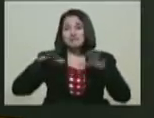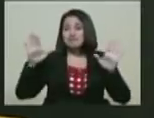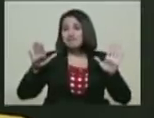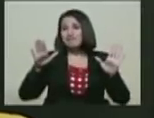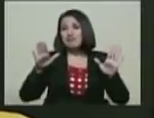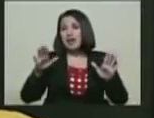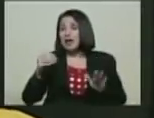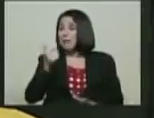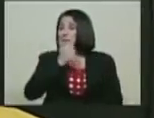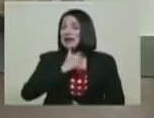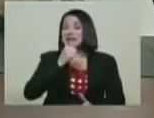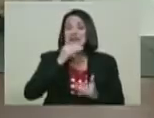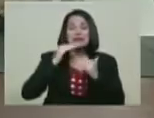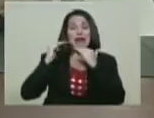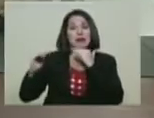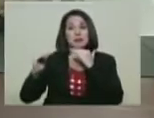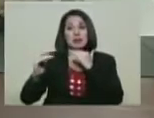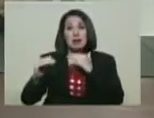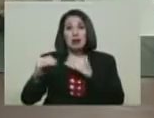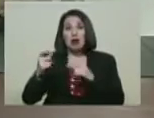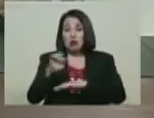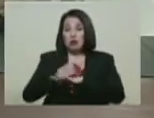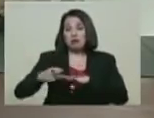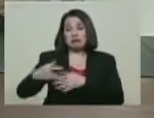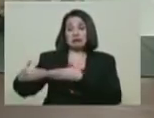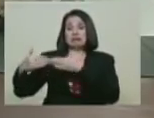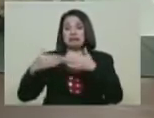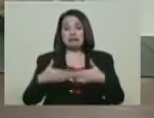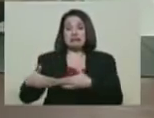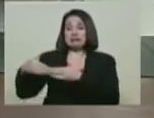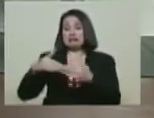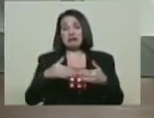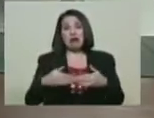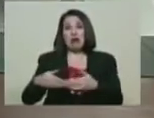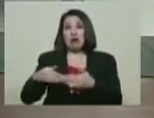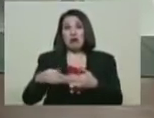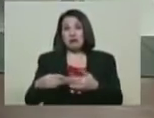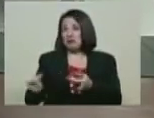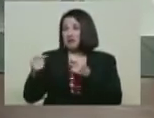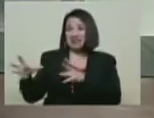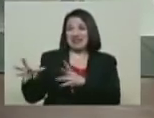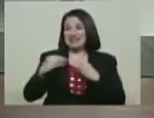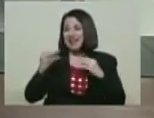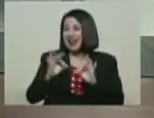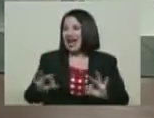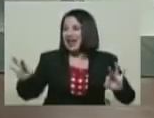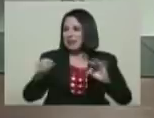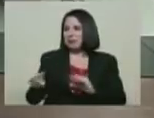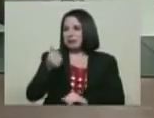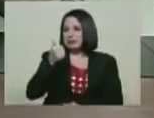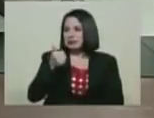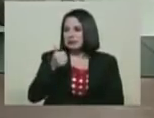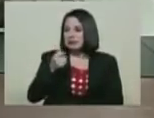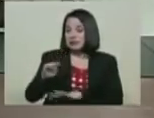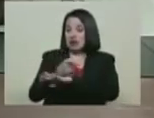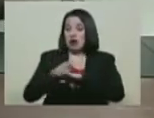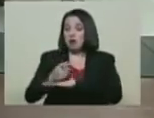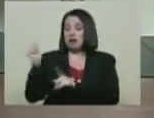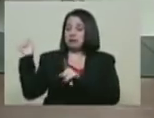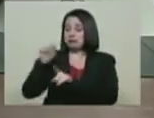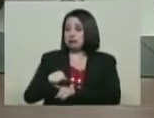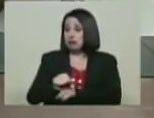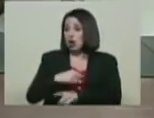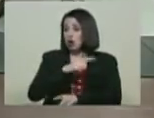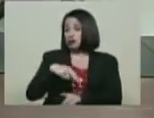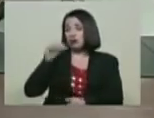la paciencia al límite con el gobierno imperialista de Donald Trump. No voy a aceptar una más de este gobierno agresor. Así